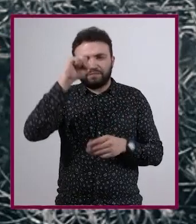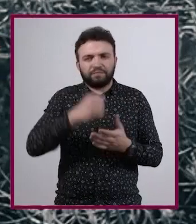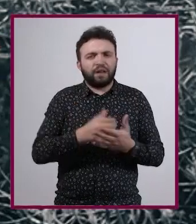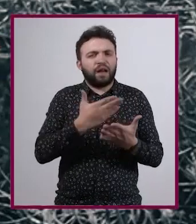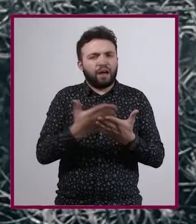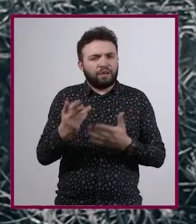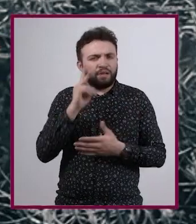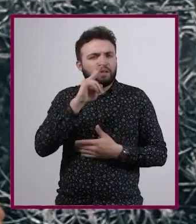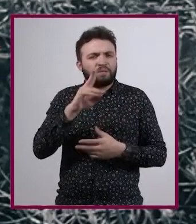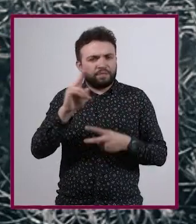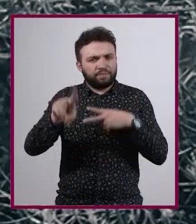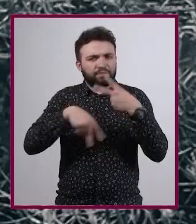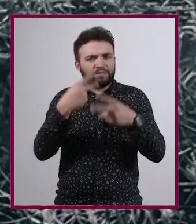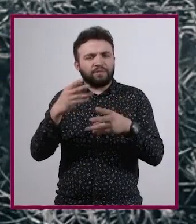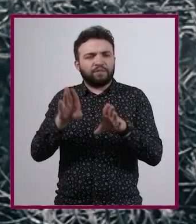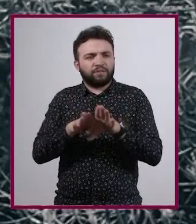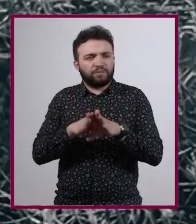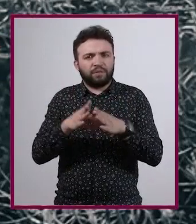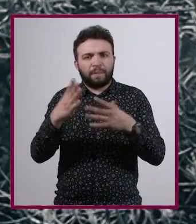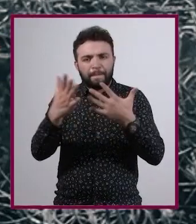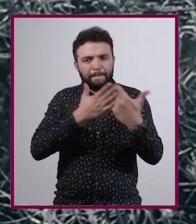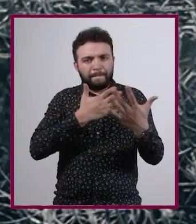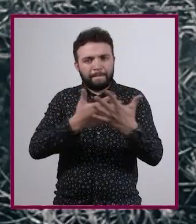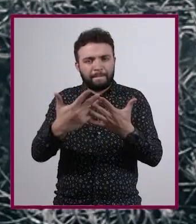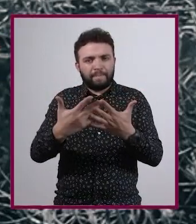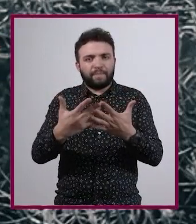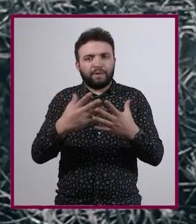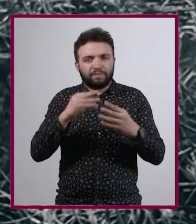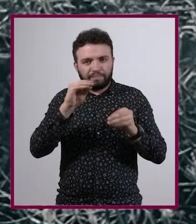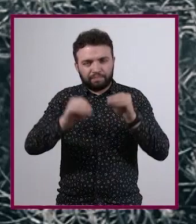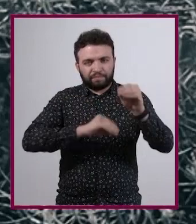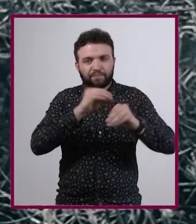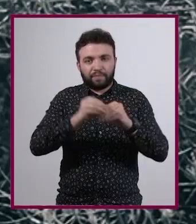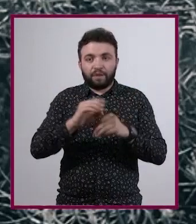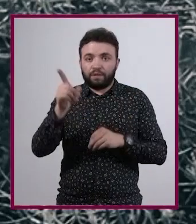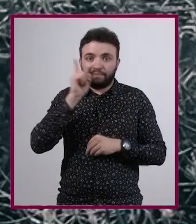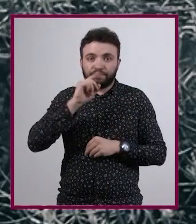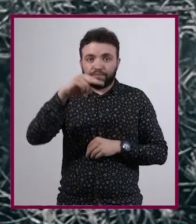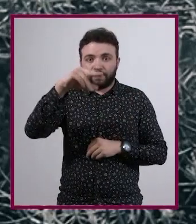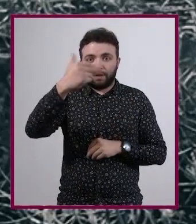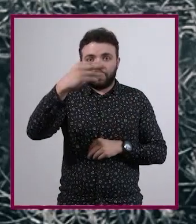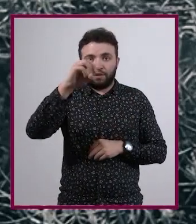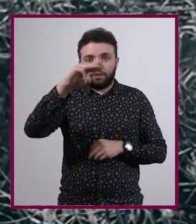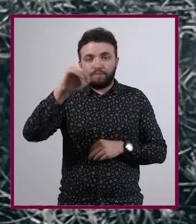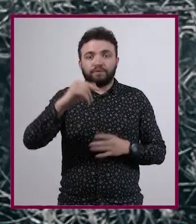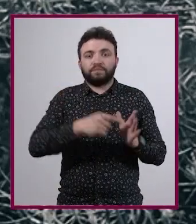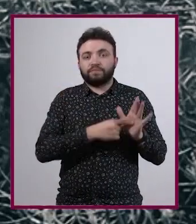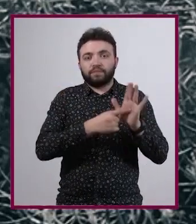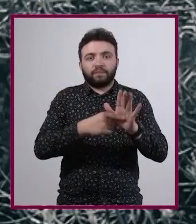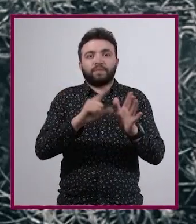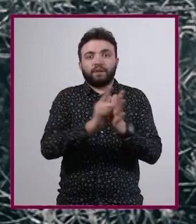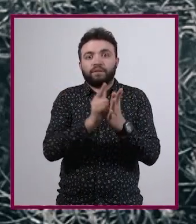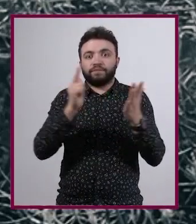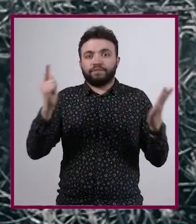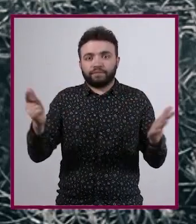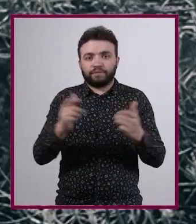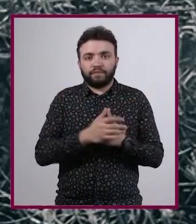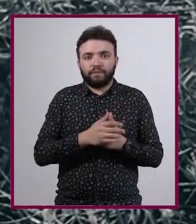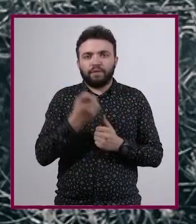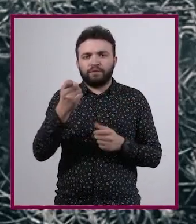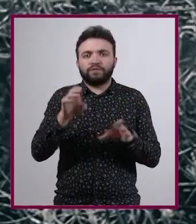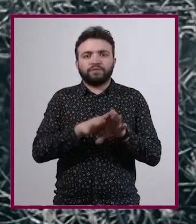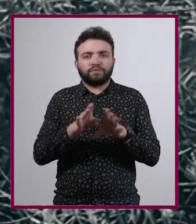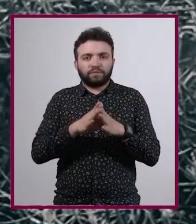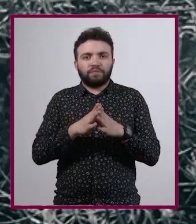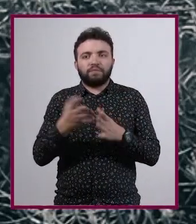les parece si nos vamos a nuestra sección Con las manos en la masa? Naomi nos presentará un libro que se publicó recientemente y es la colaboración